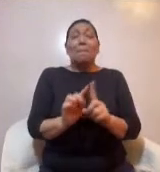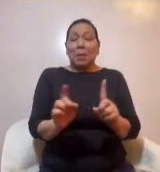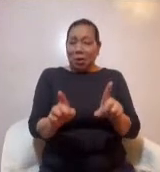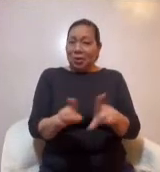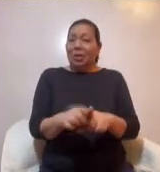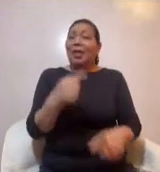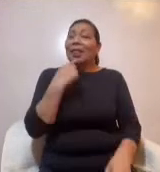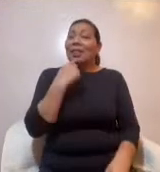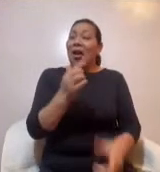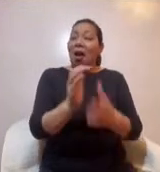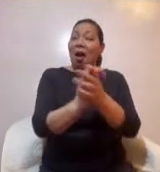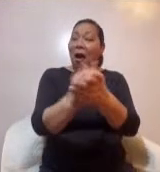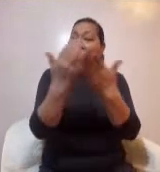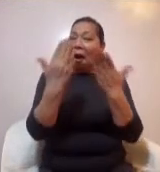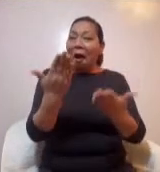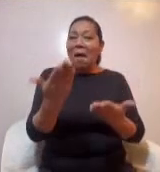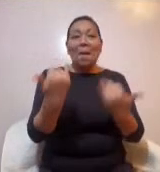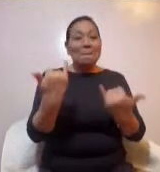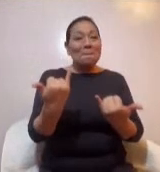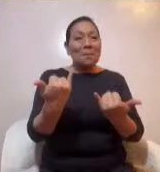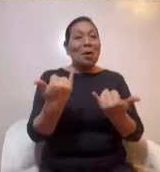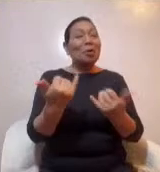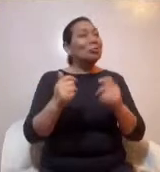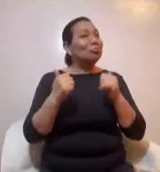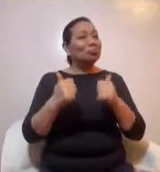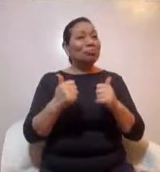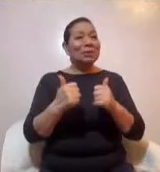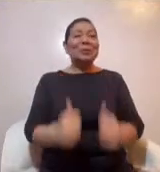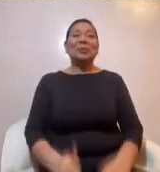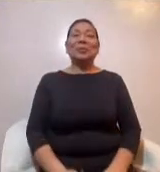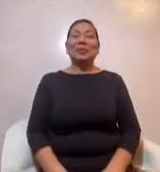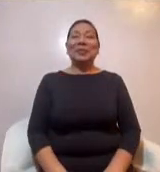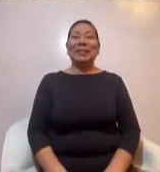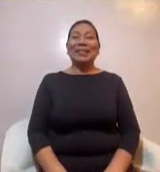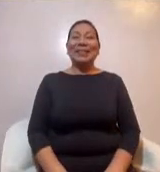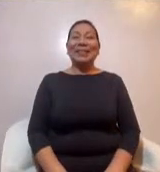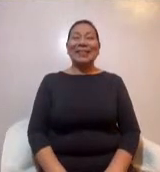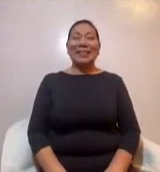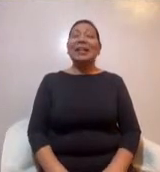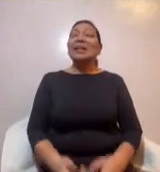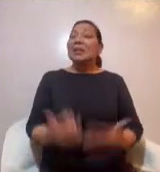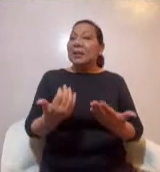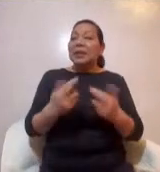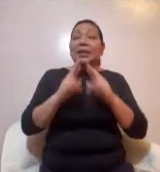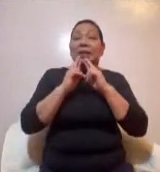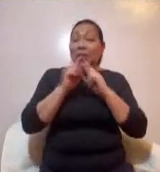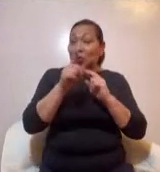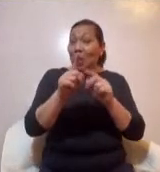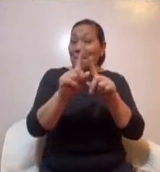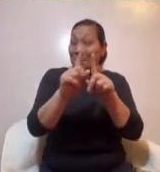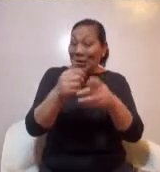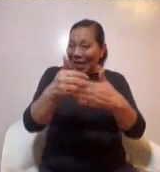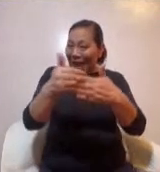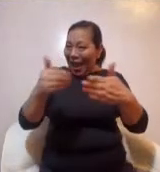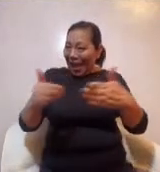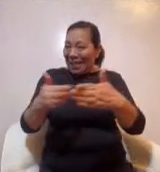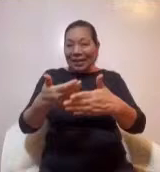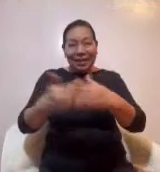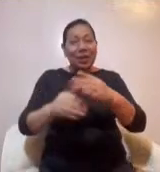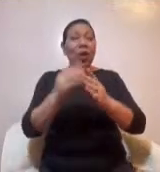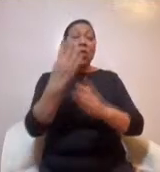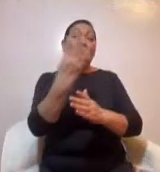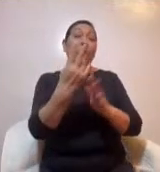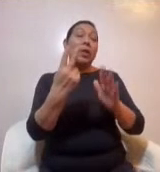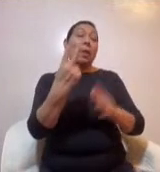pandemia, ¿no? Y te reitero las felicitaciones por los éxitos, Candelaria, muy buena amiga. Bien, respondiendo a la pregunta